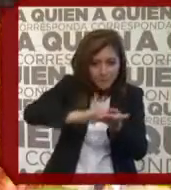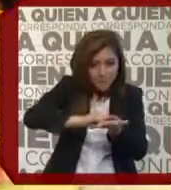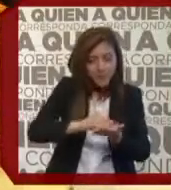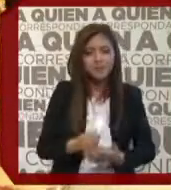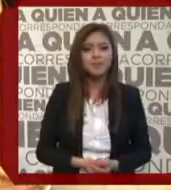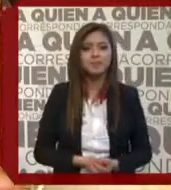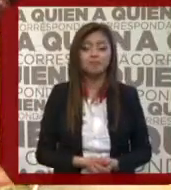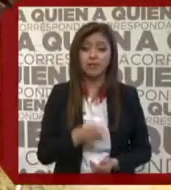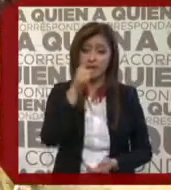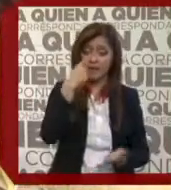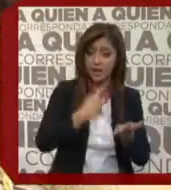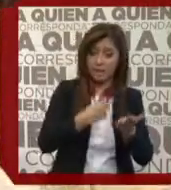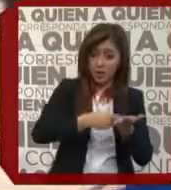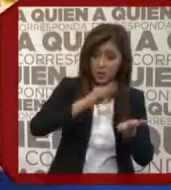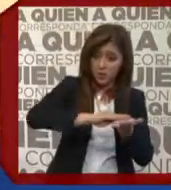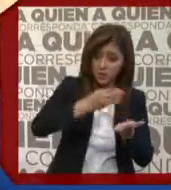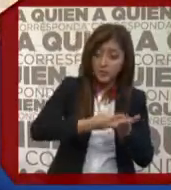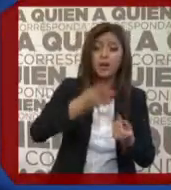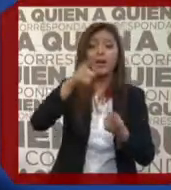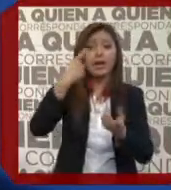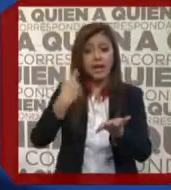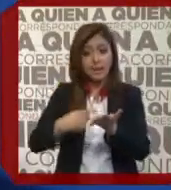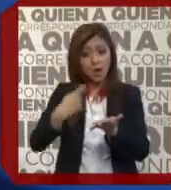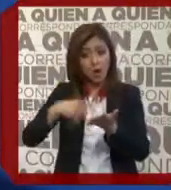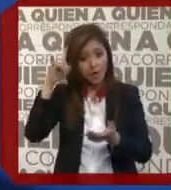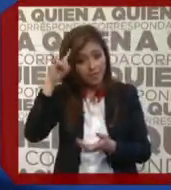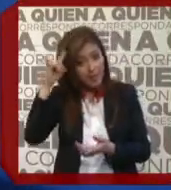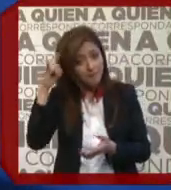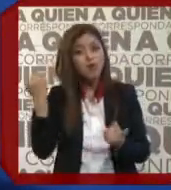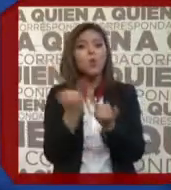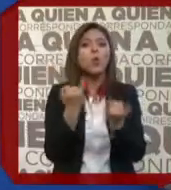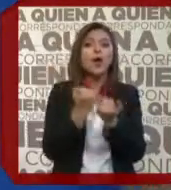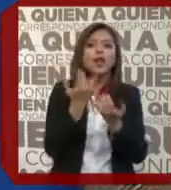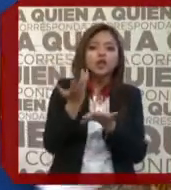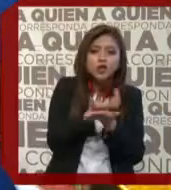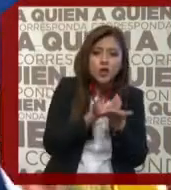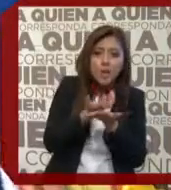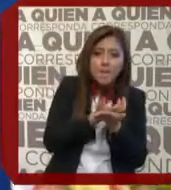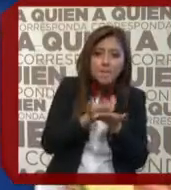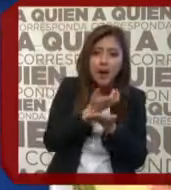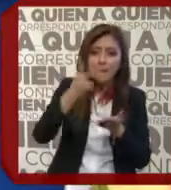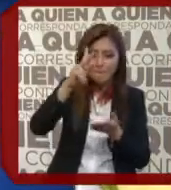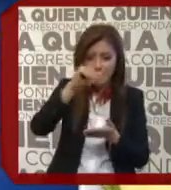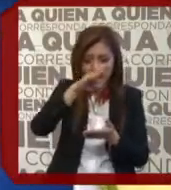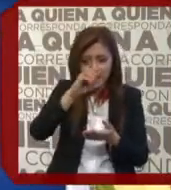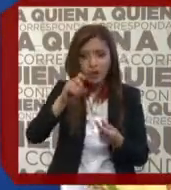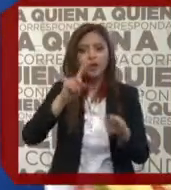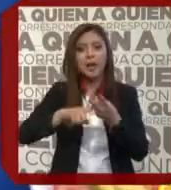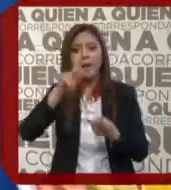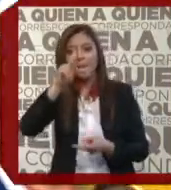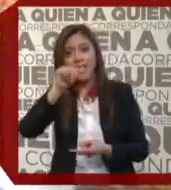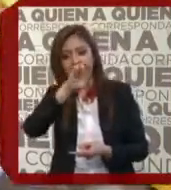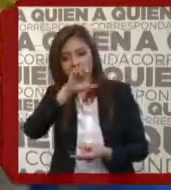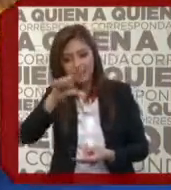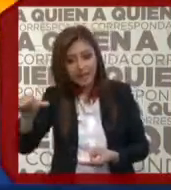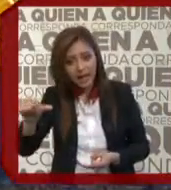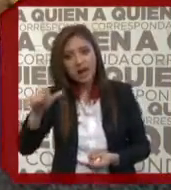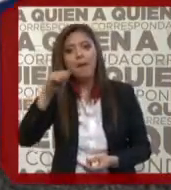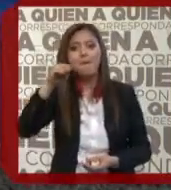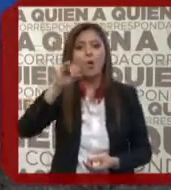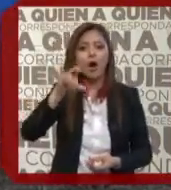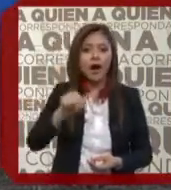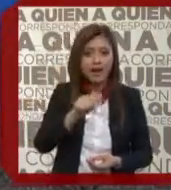Trajimos camarones empanizados, camarones a la diabla, tenemos la sopa de mariscos, paella, mojarra al mojo de